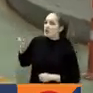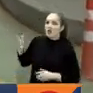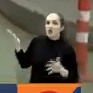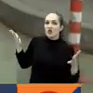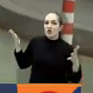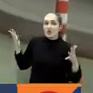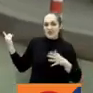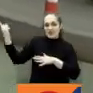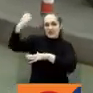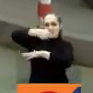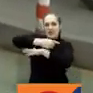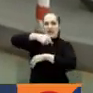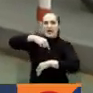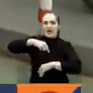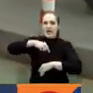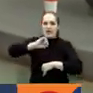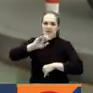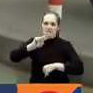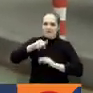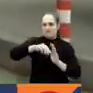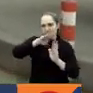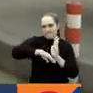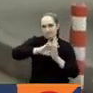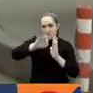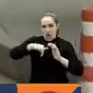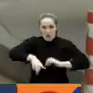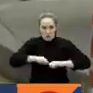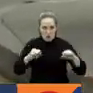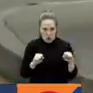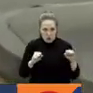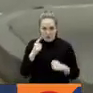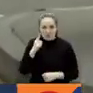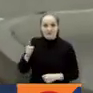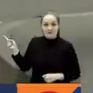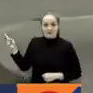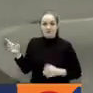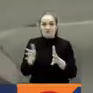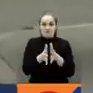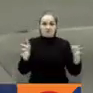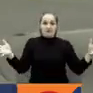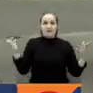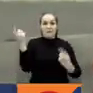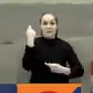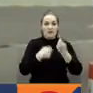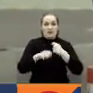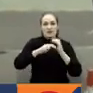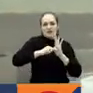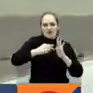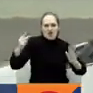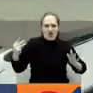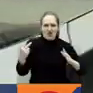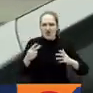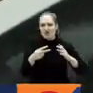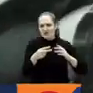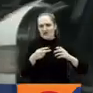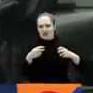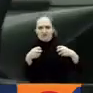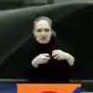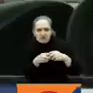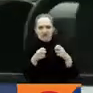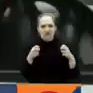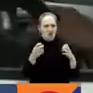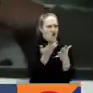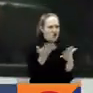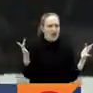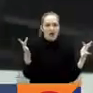primer día sin IVA del año. Nosotros nos encontramos en una de las grandes superficies de la venta de electrodomésticos. Y como ustedes pueden observar, las